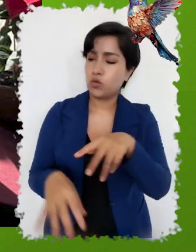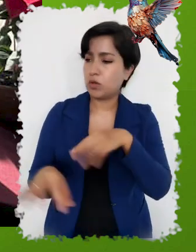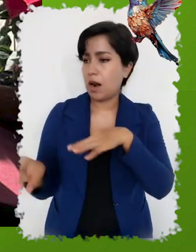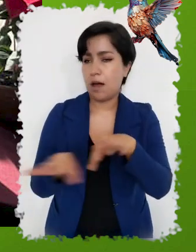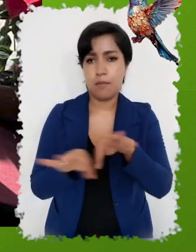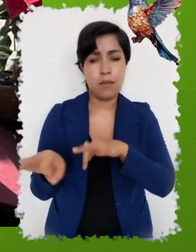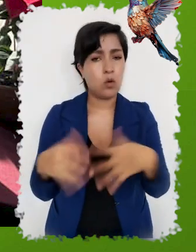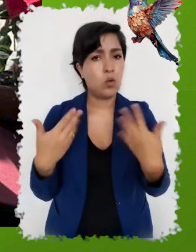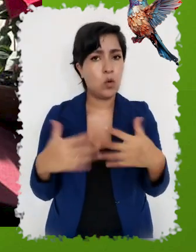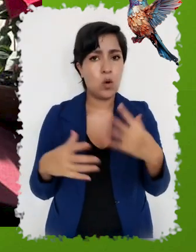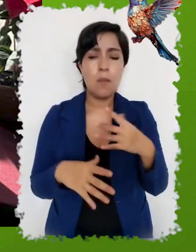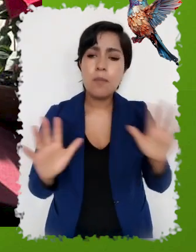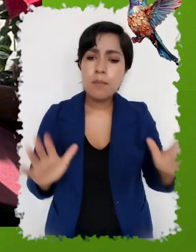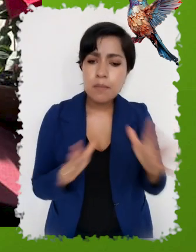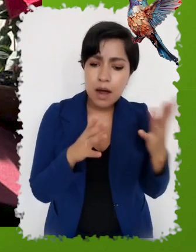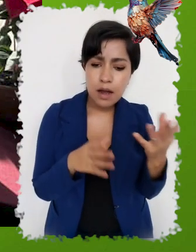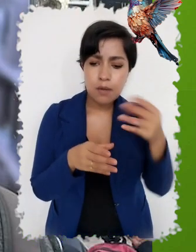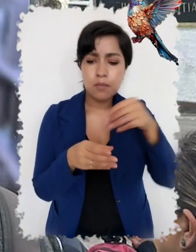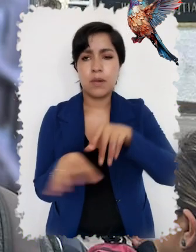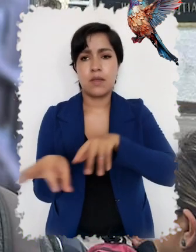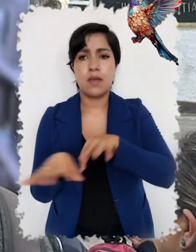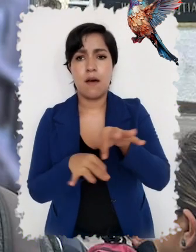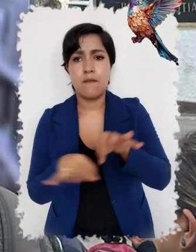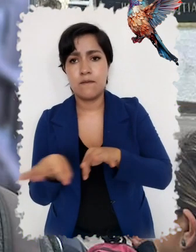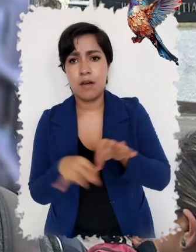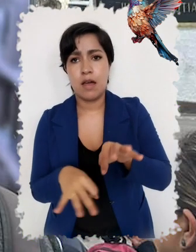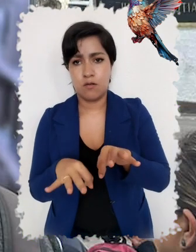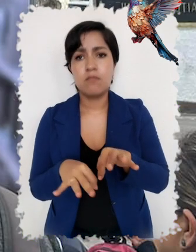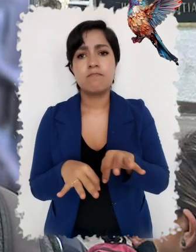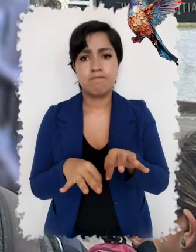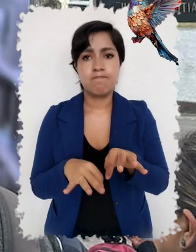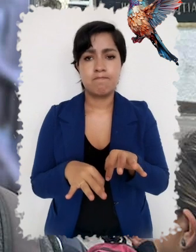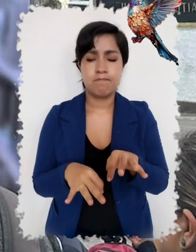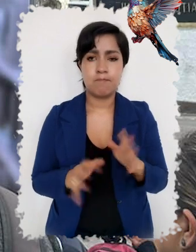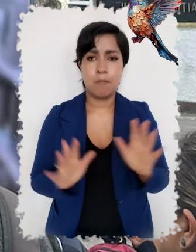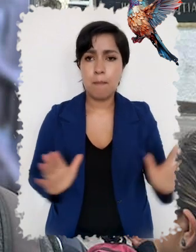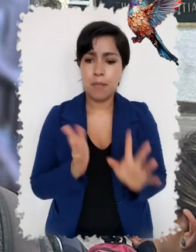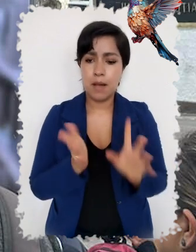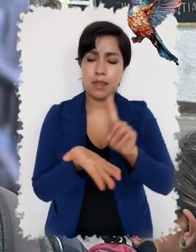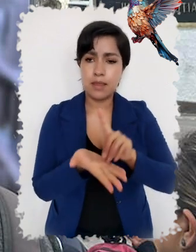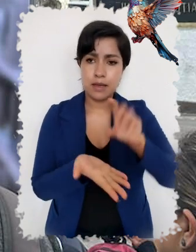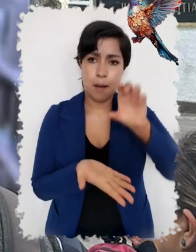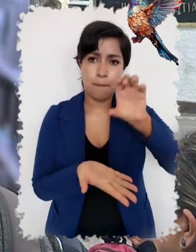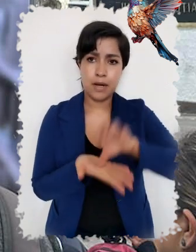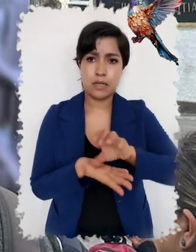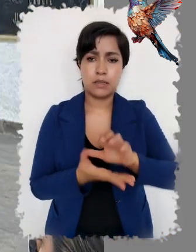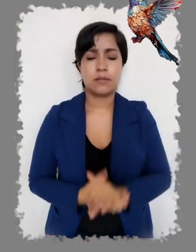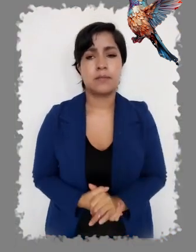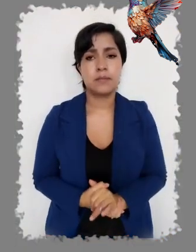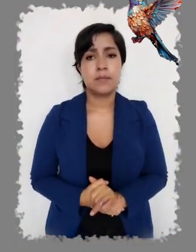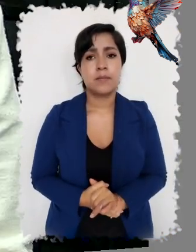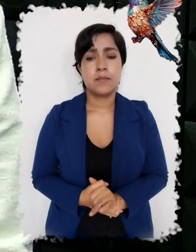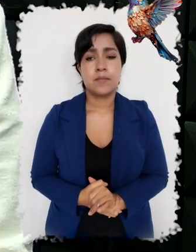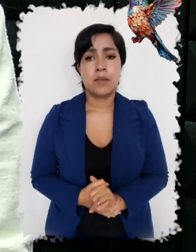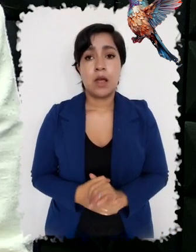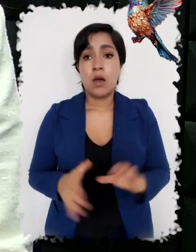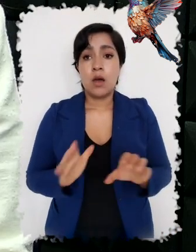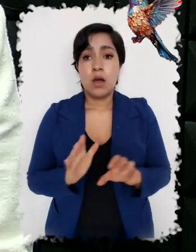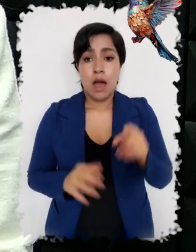trabajo que hace por la inclusión laboral en el espacio laboral de las personas con discapacidad Sí por ejemplo